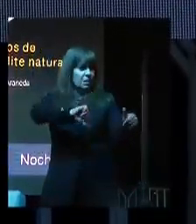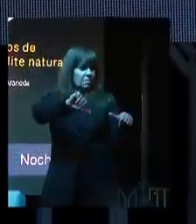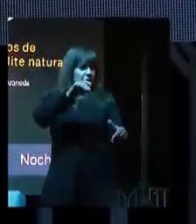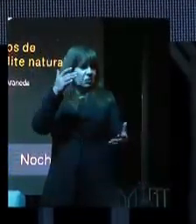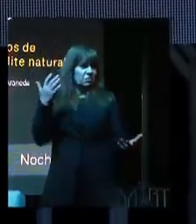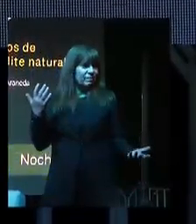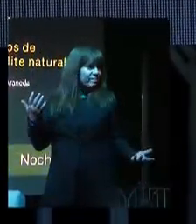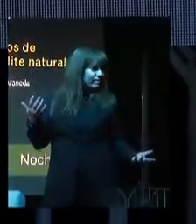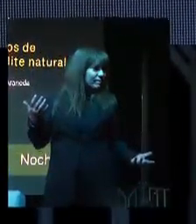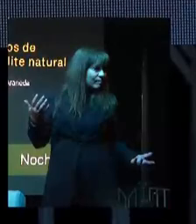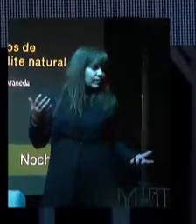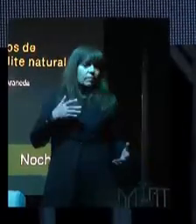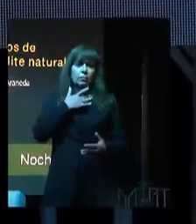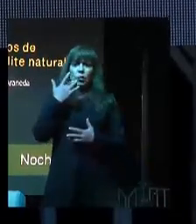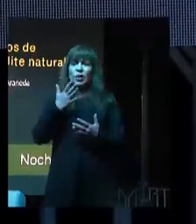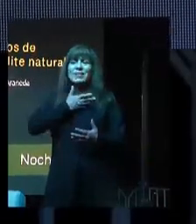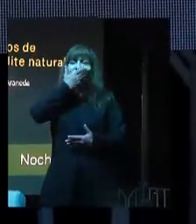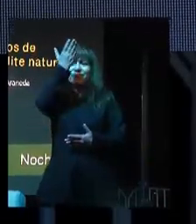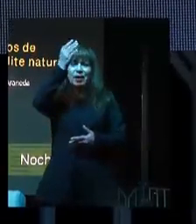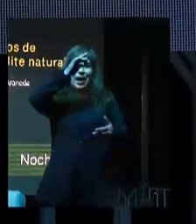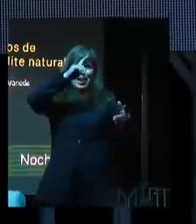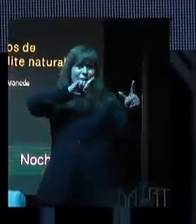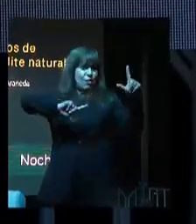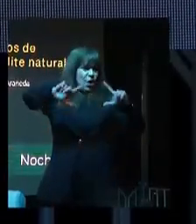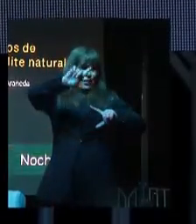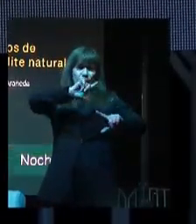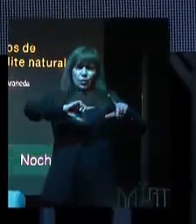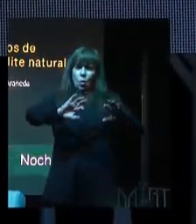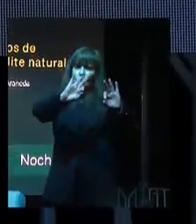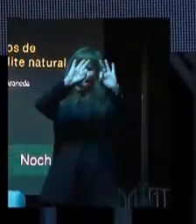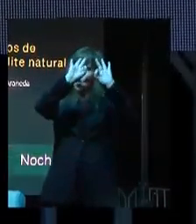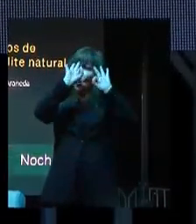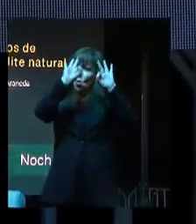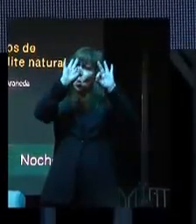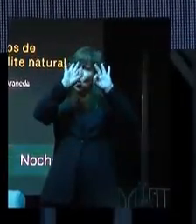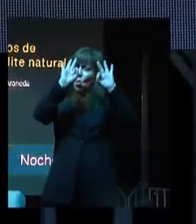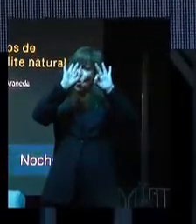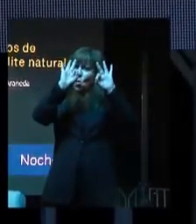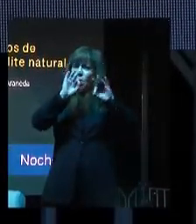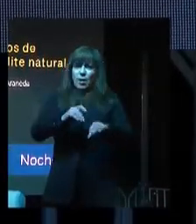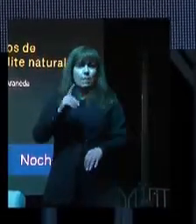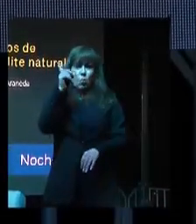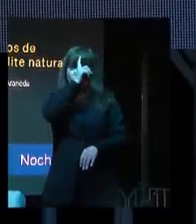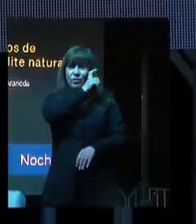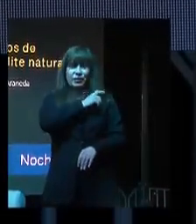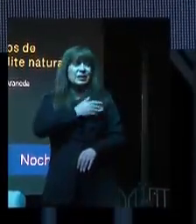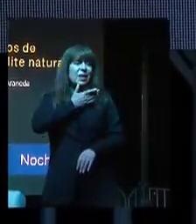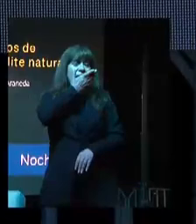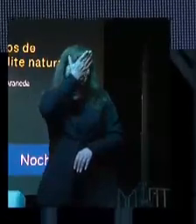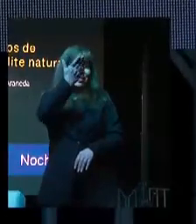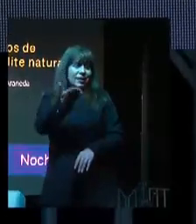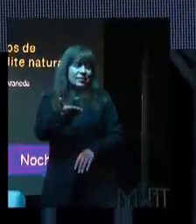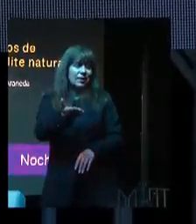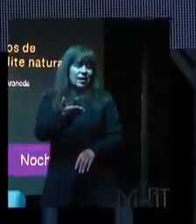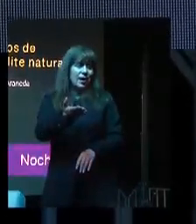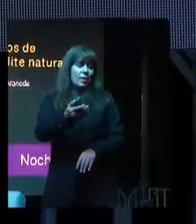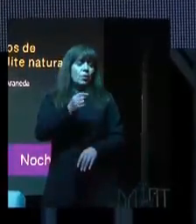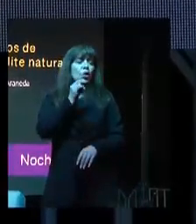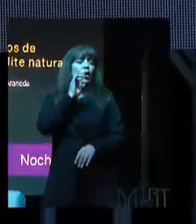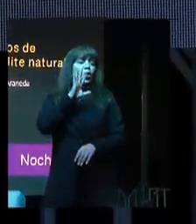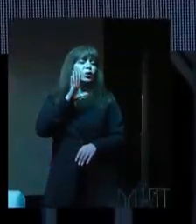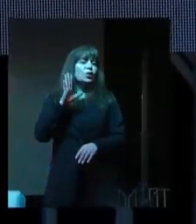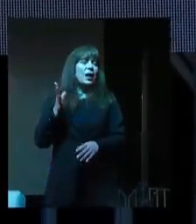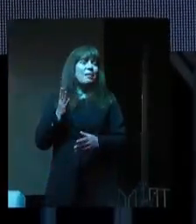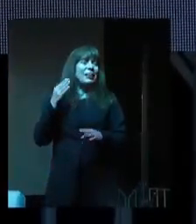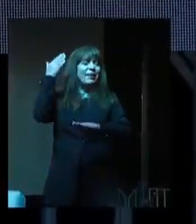experimentos, porque la Antártica es un laboratorio extraordinario. Ahora, es muy difícil la Antártica, porque uno solo puede llegar